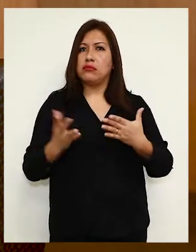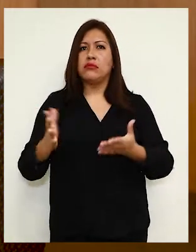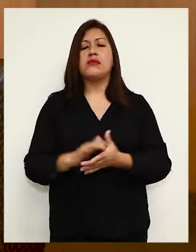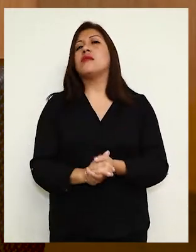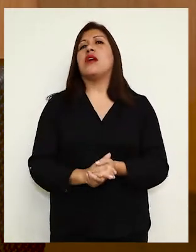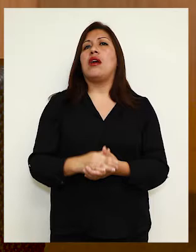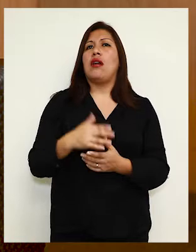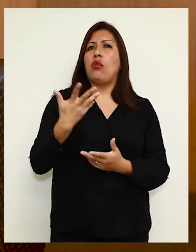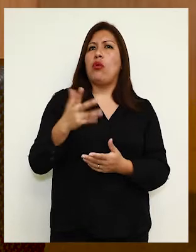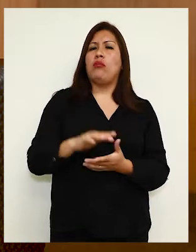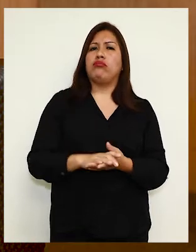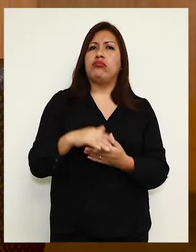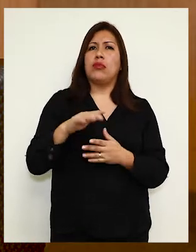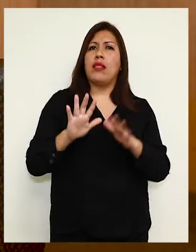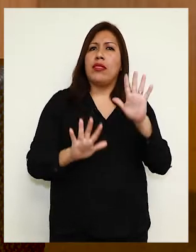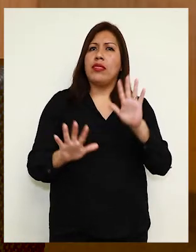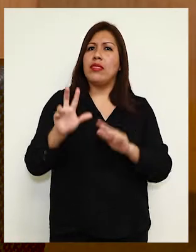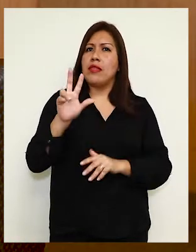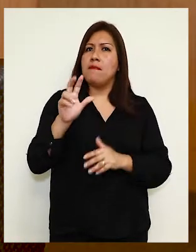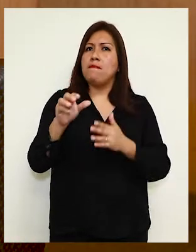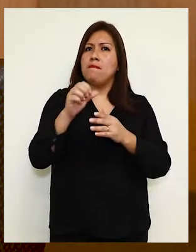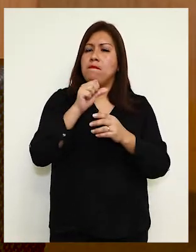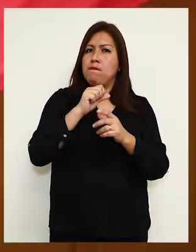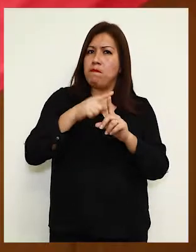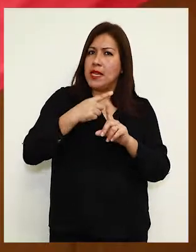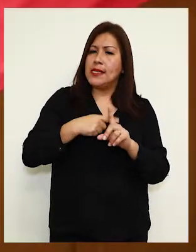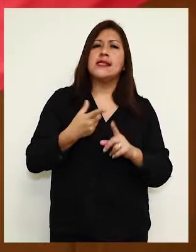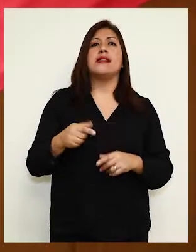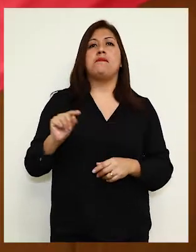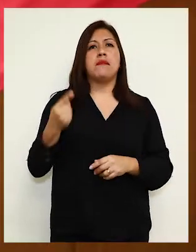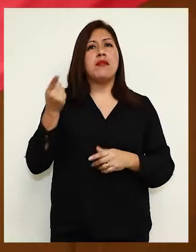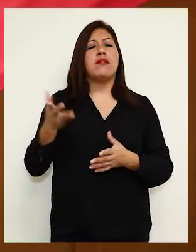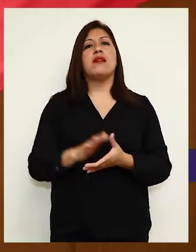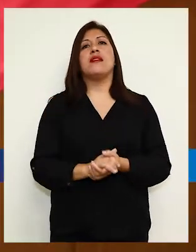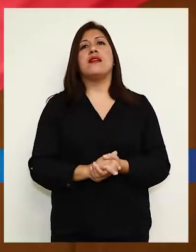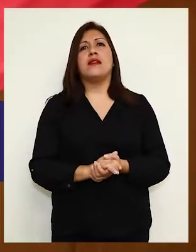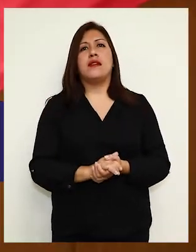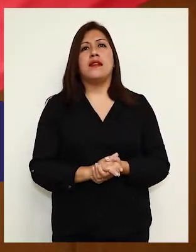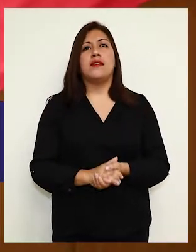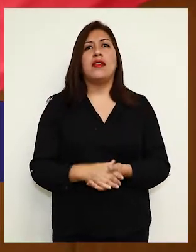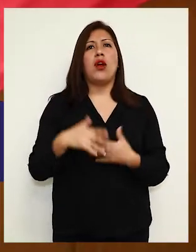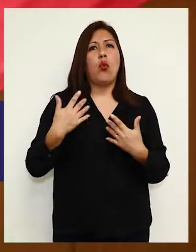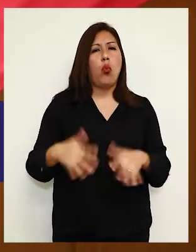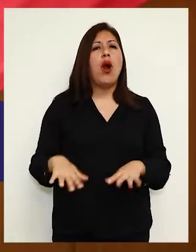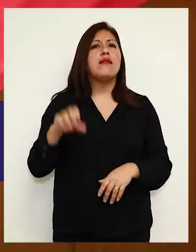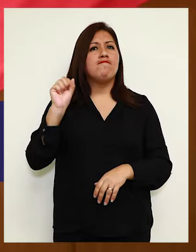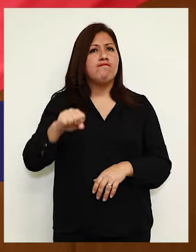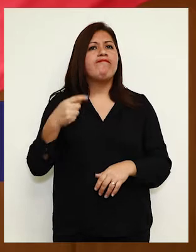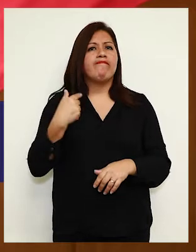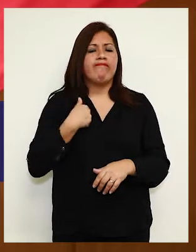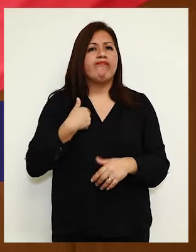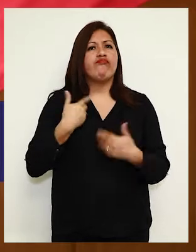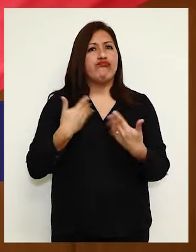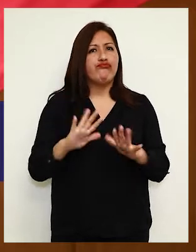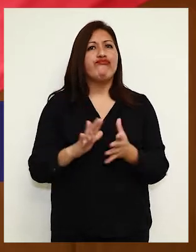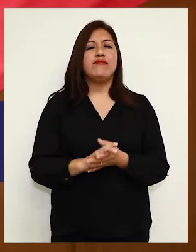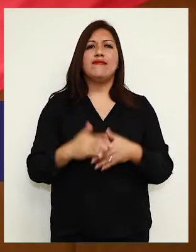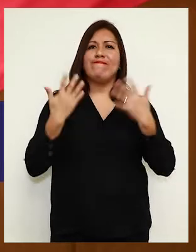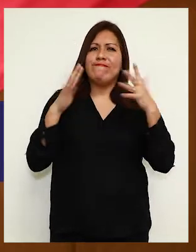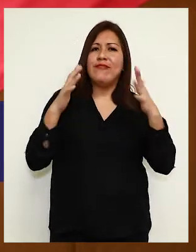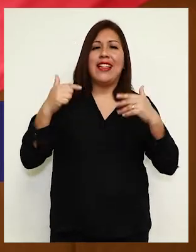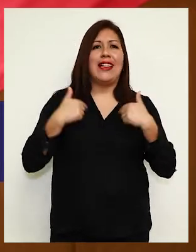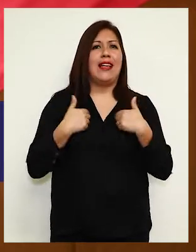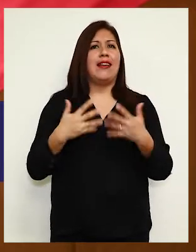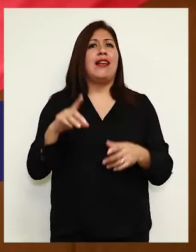Son 13 meses recién en tu primera gestión. Así es, 13 felices meses,